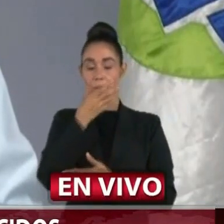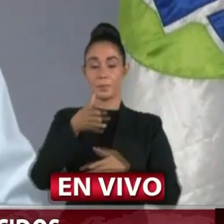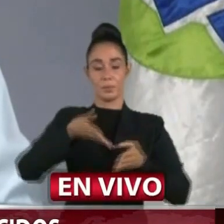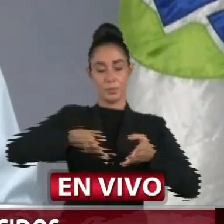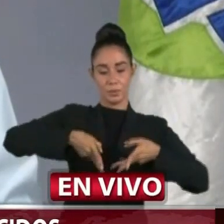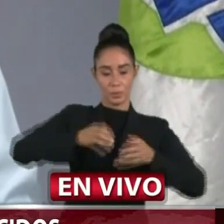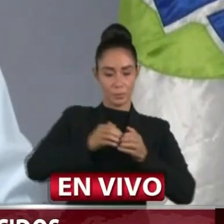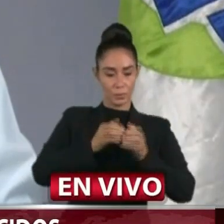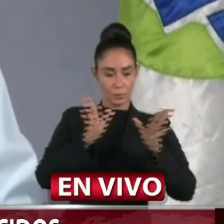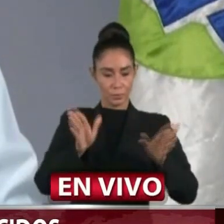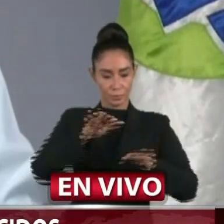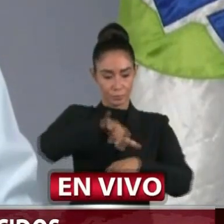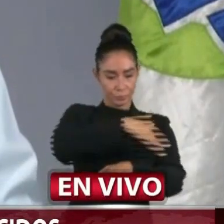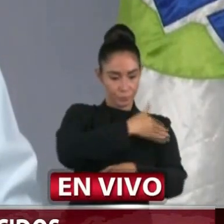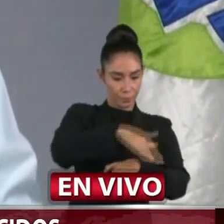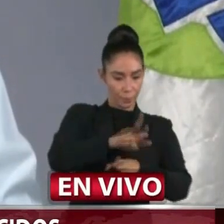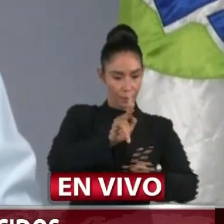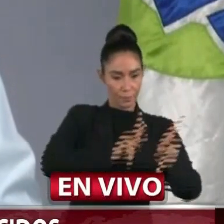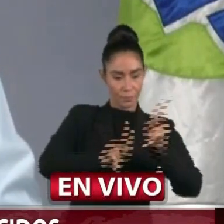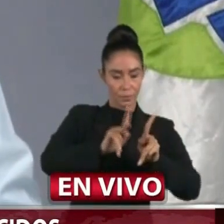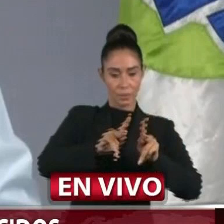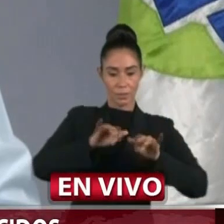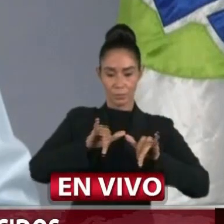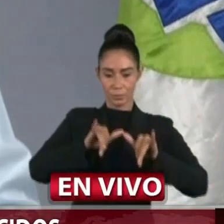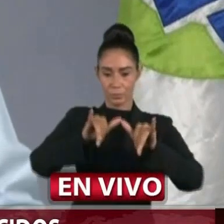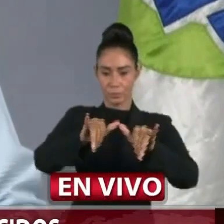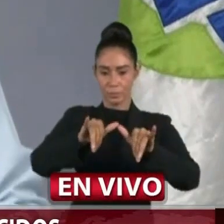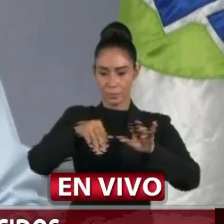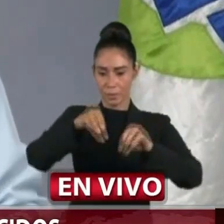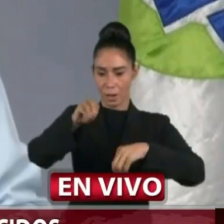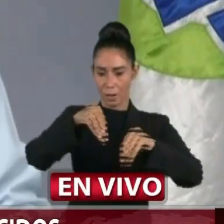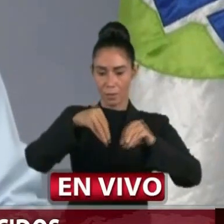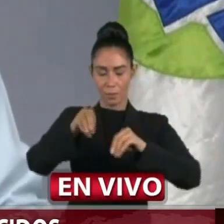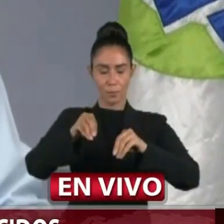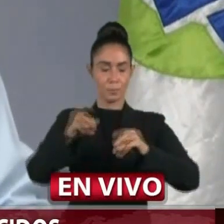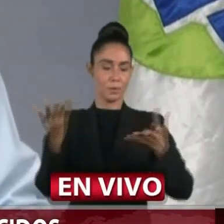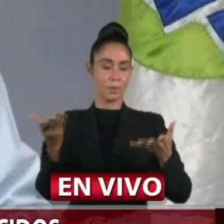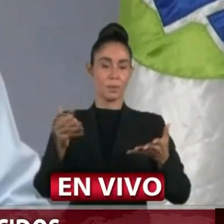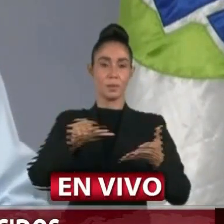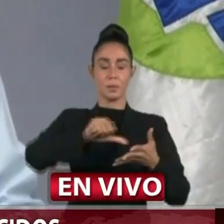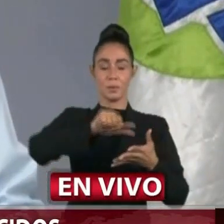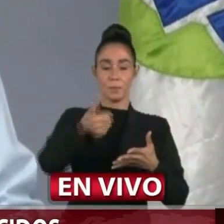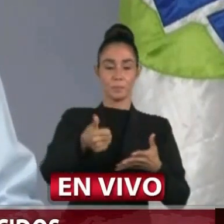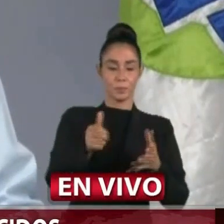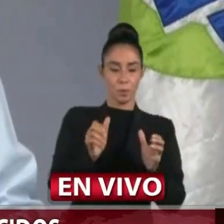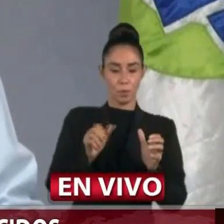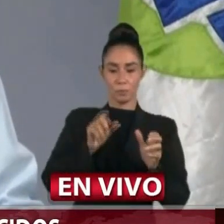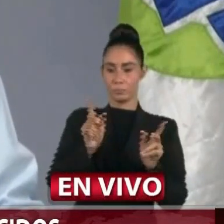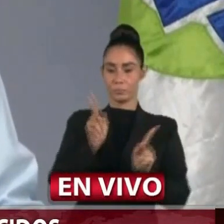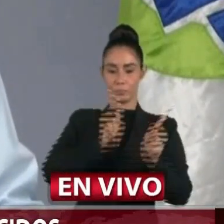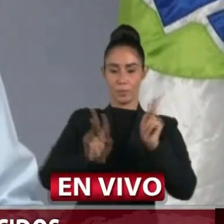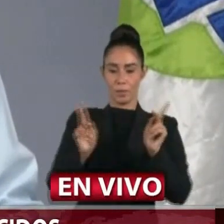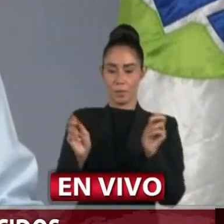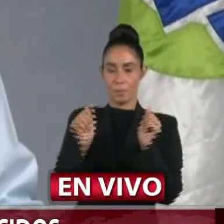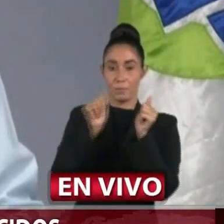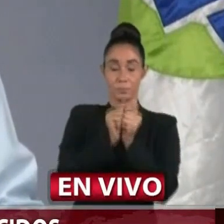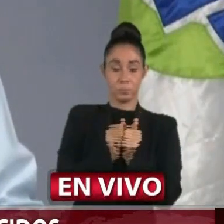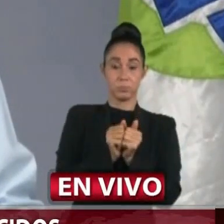público, visitando supermercados, colmados o conglomerados